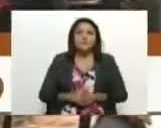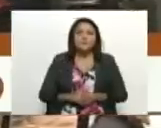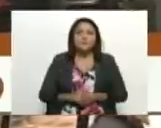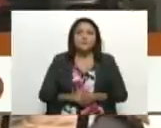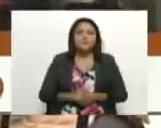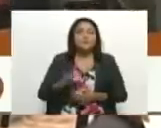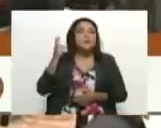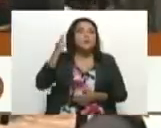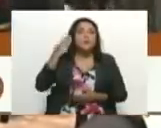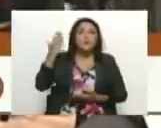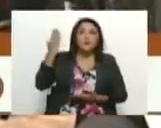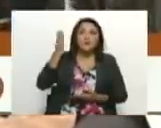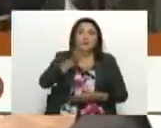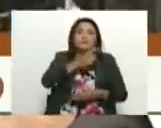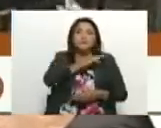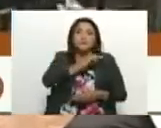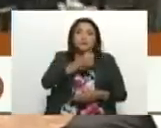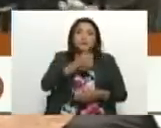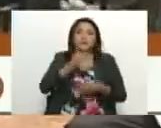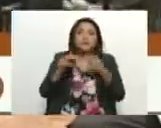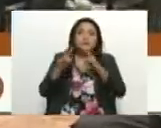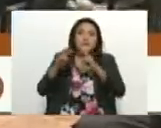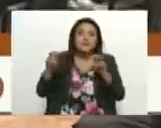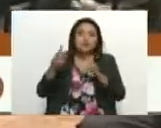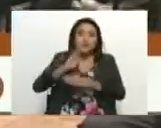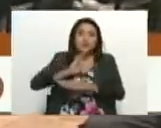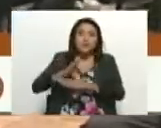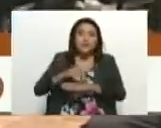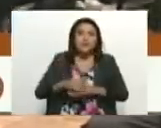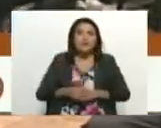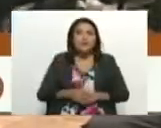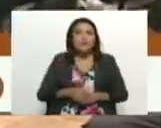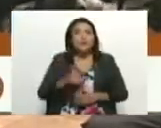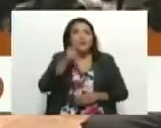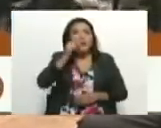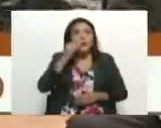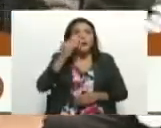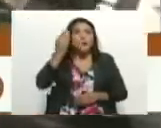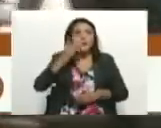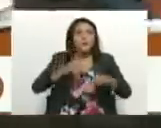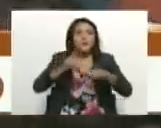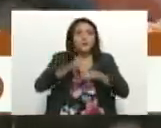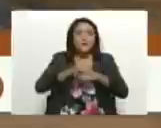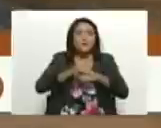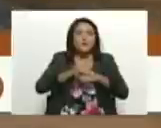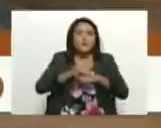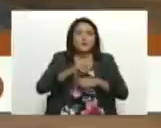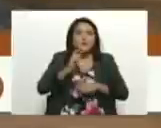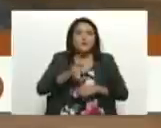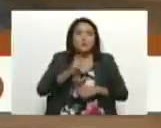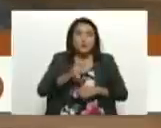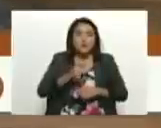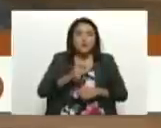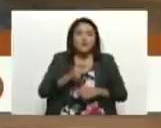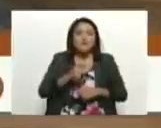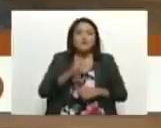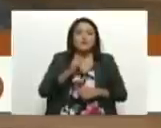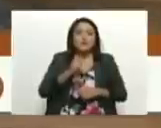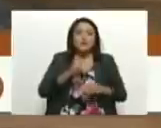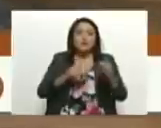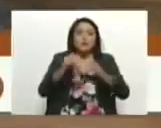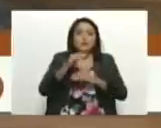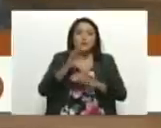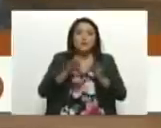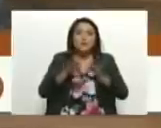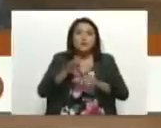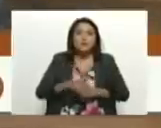directora general de apoyo a la investigación penal, al doctor Romer Pacheco, consultor jurídico del Tribunal Supremo de Justicia, al coronel Santiago Rubén,